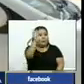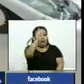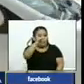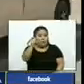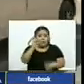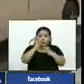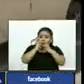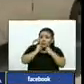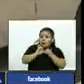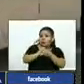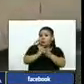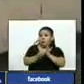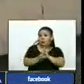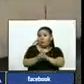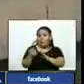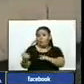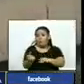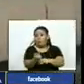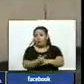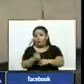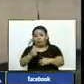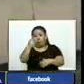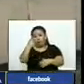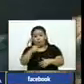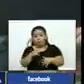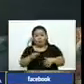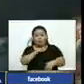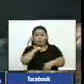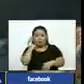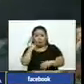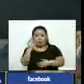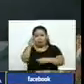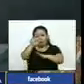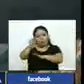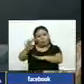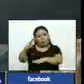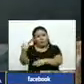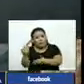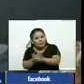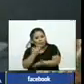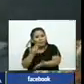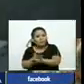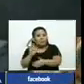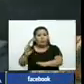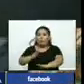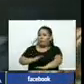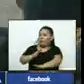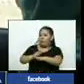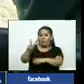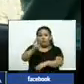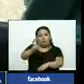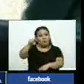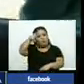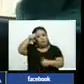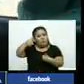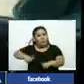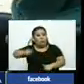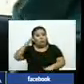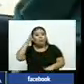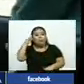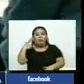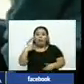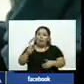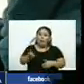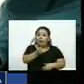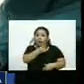conservador como Afganistán, los académicos religiosos son muy respetados y, aunque la mayoría de ellos se opone a que las mujeres participen en la música, la